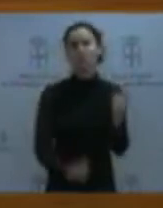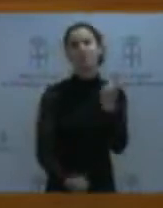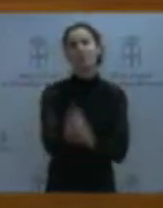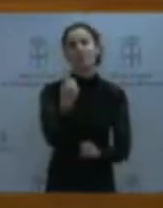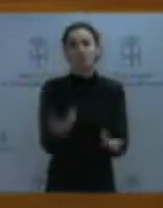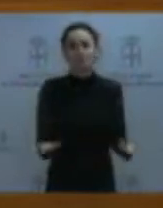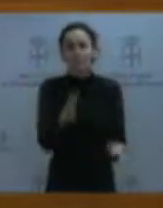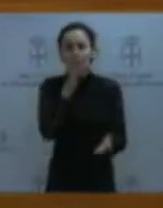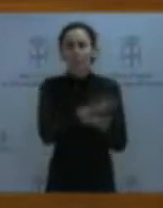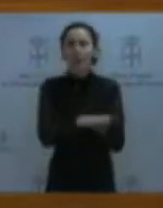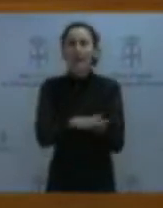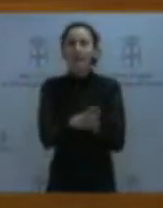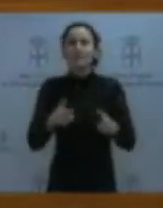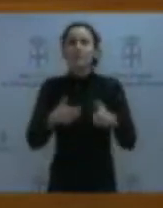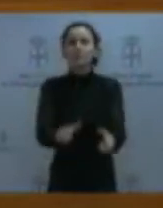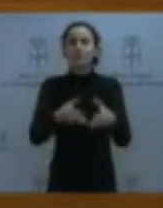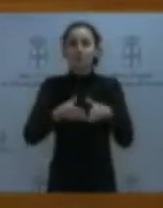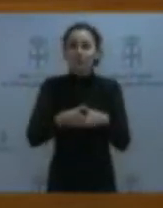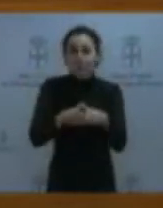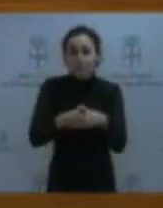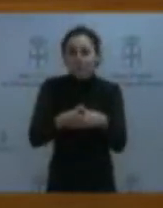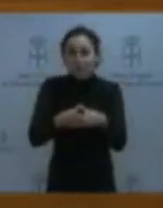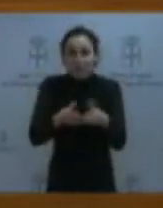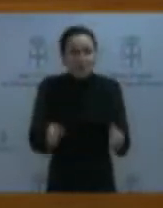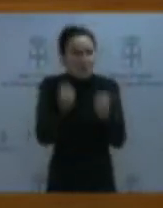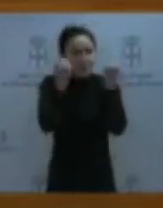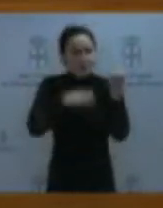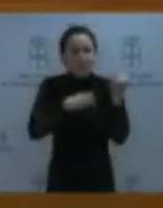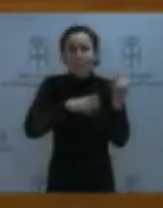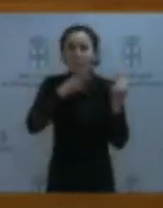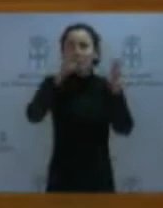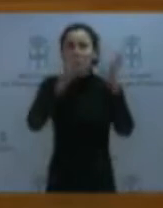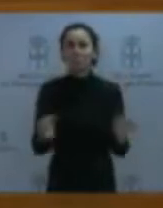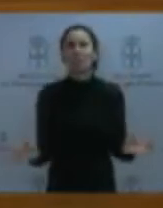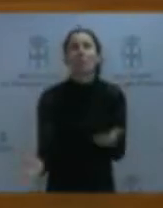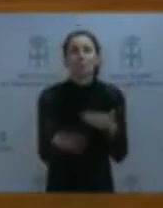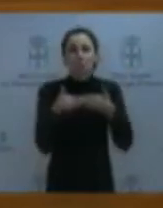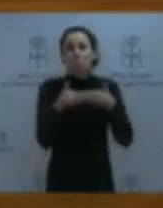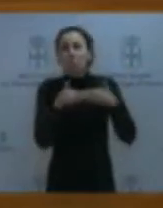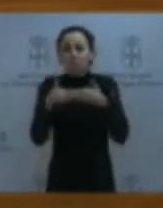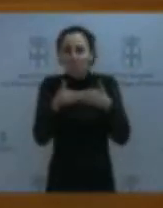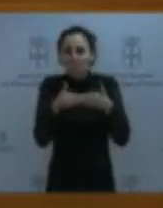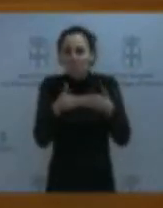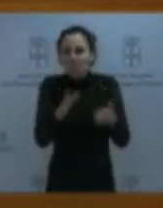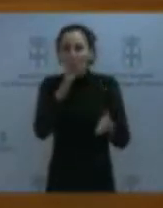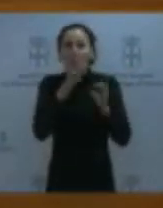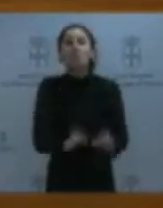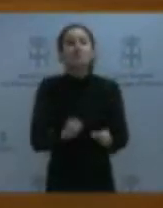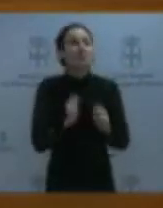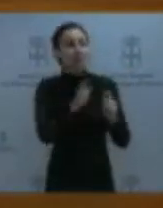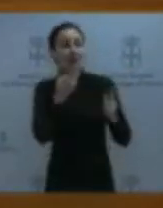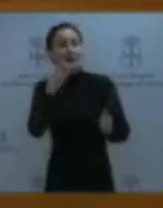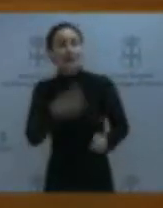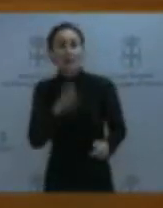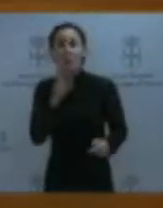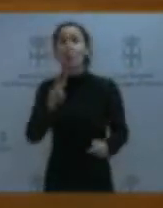hablo sobre todo del sector naval, y que no se podían salvar porque se hubieran cerrado en el mercado. ¿A quién las vendíamos? ¿A quién se vendían? Y porque la Unión